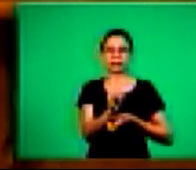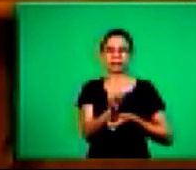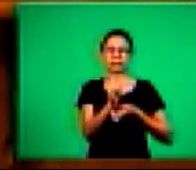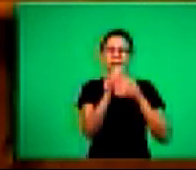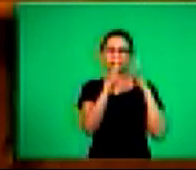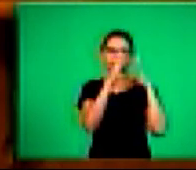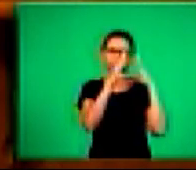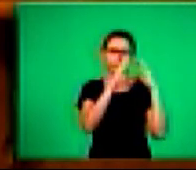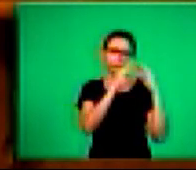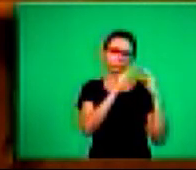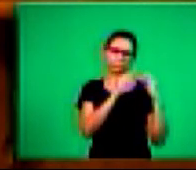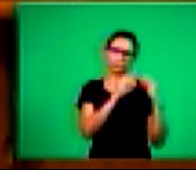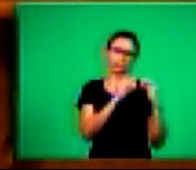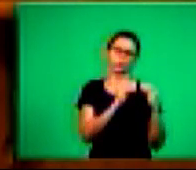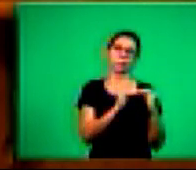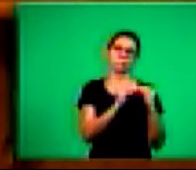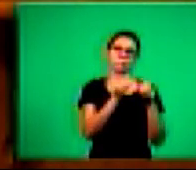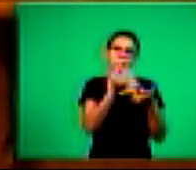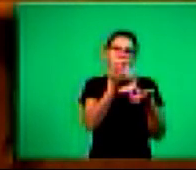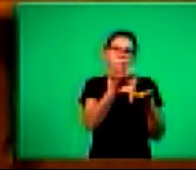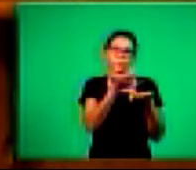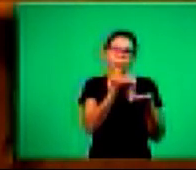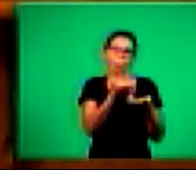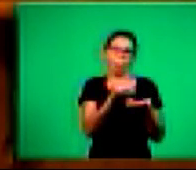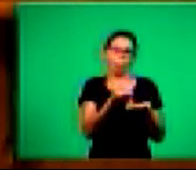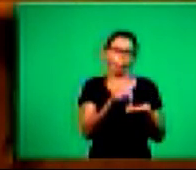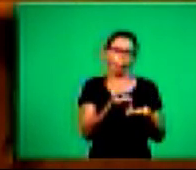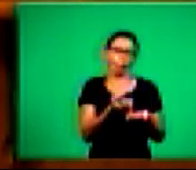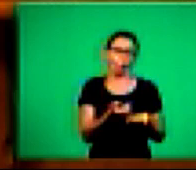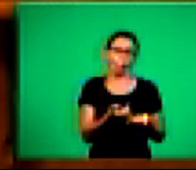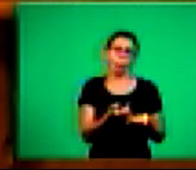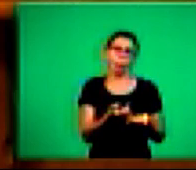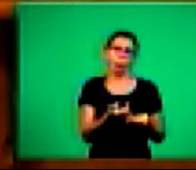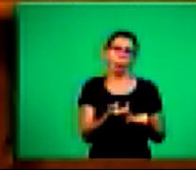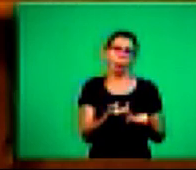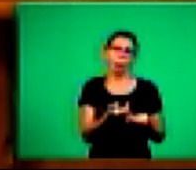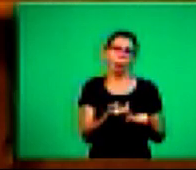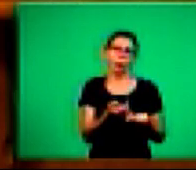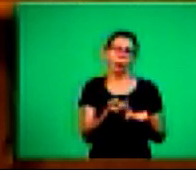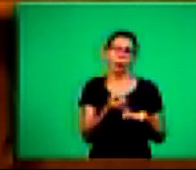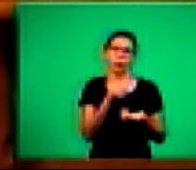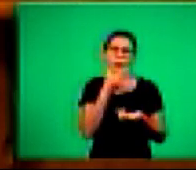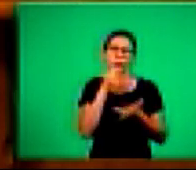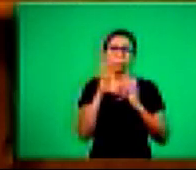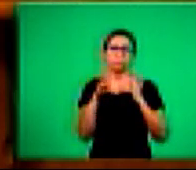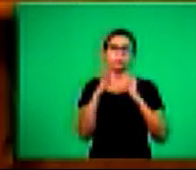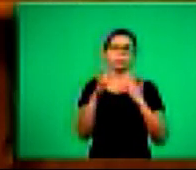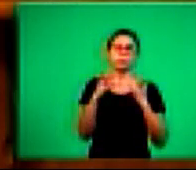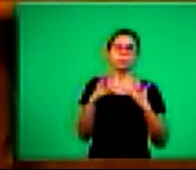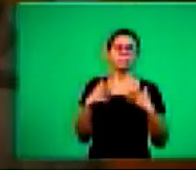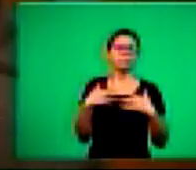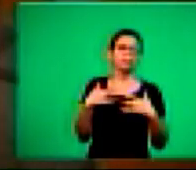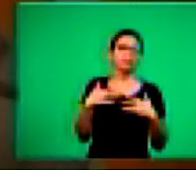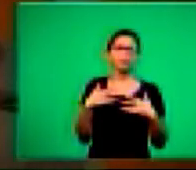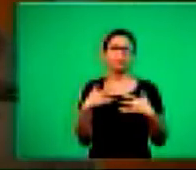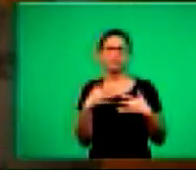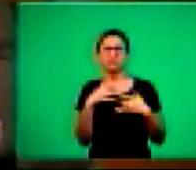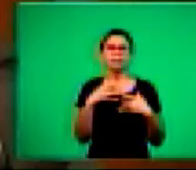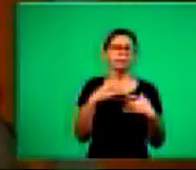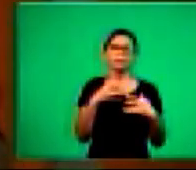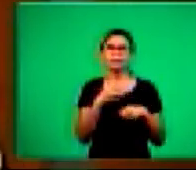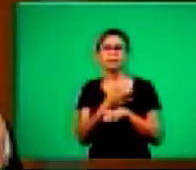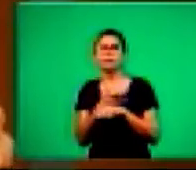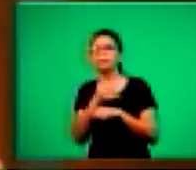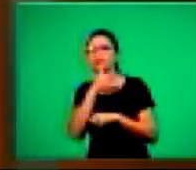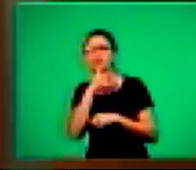el novio no tendría ninguna alegría de ver todo apagado entonces no él quería ver que